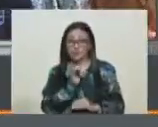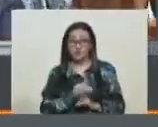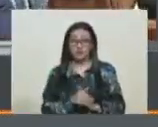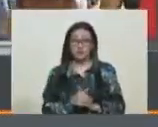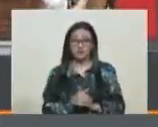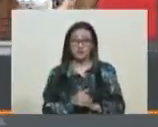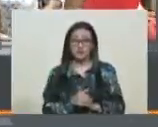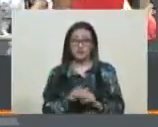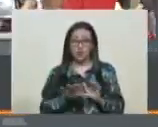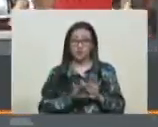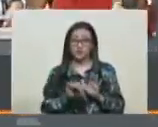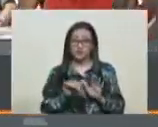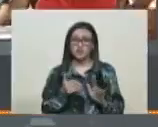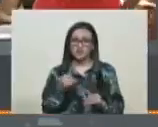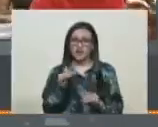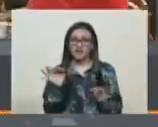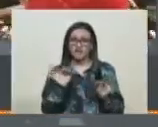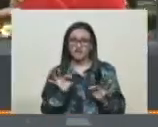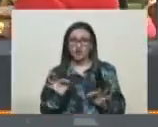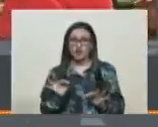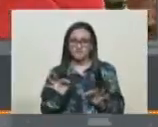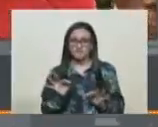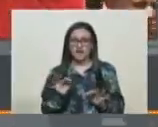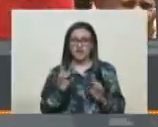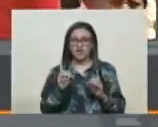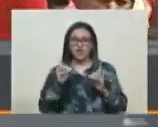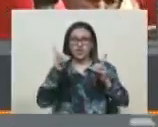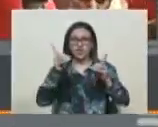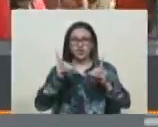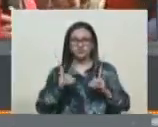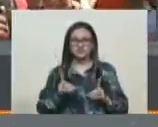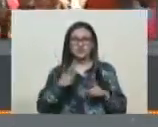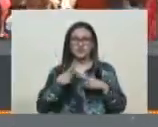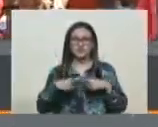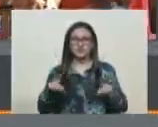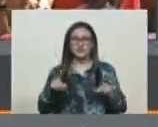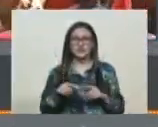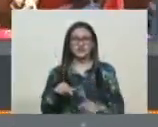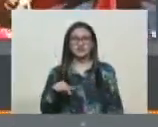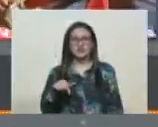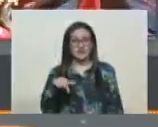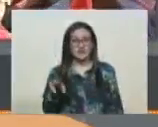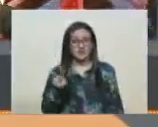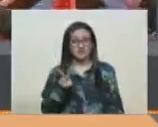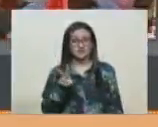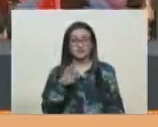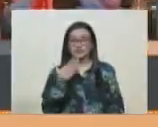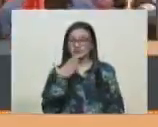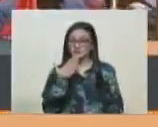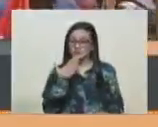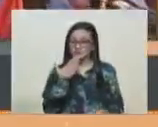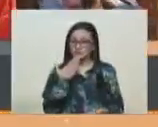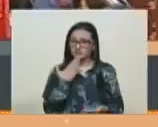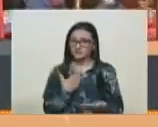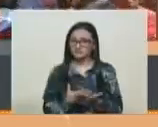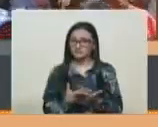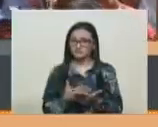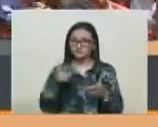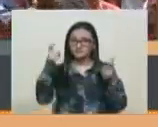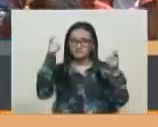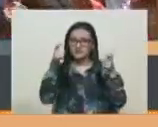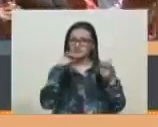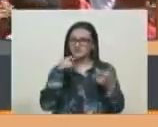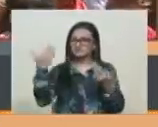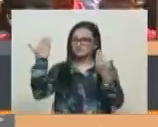tienen diversa naturaleza doctrinaria. Y en el caso venezolano nosotros agradecemos que fue por el comandante Hugo